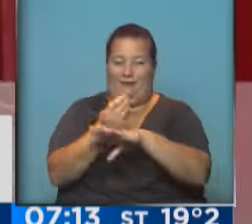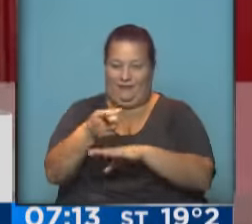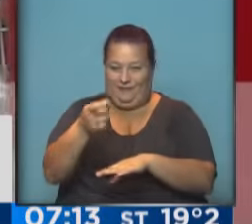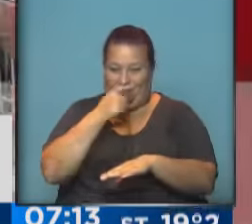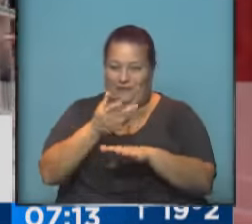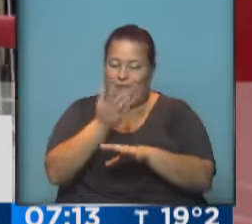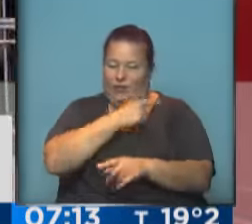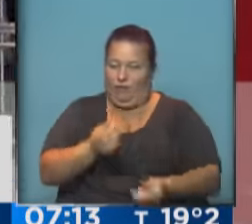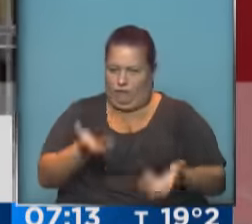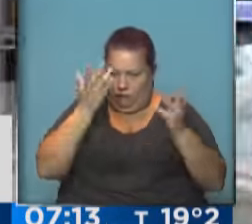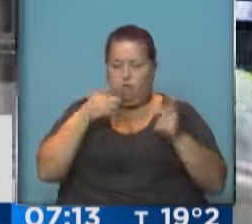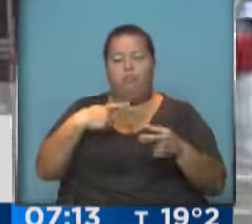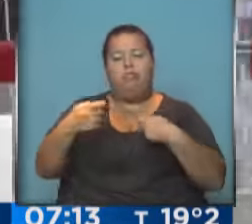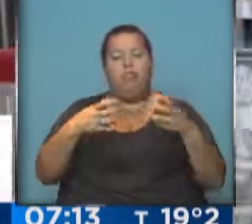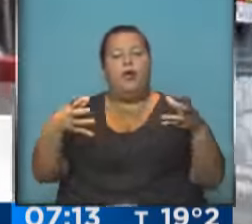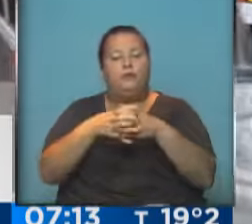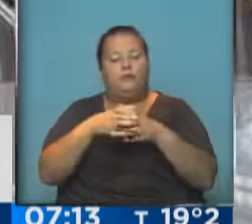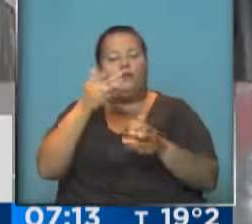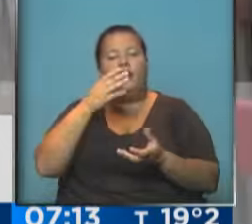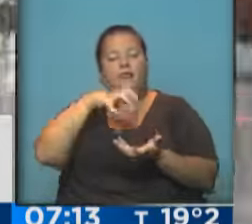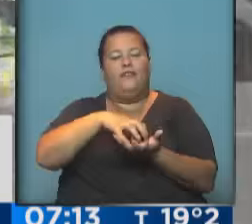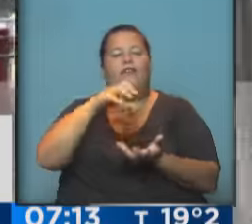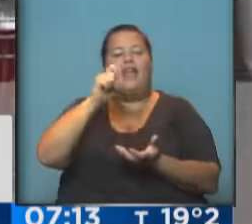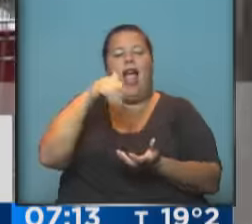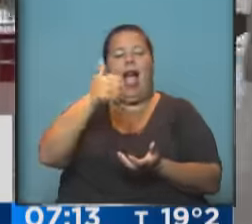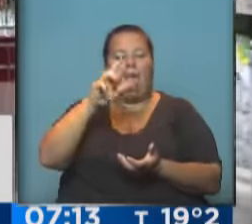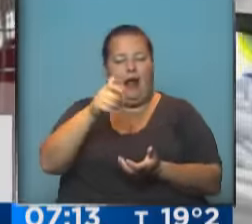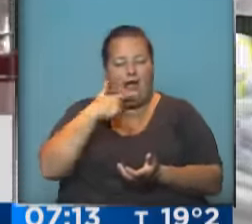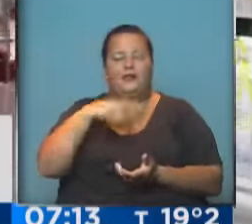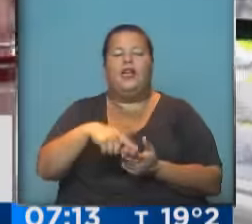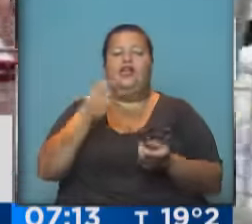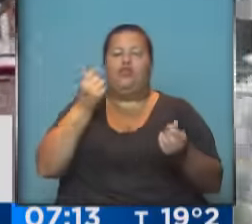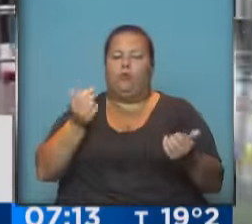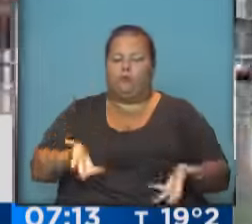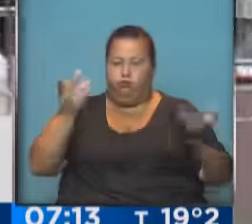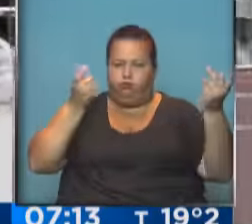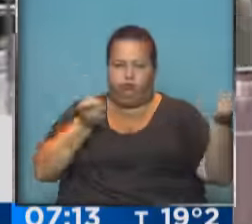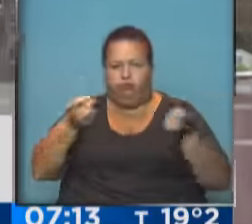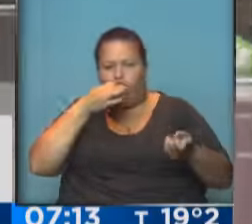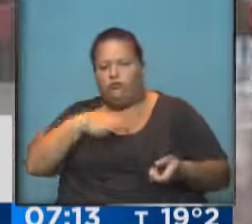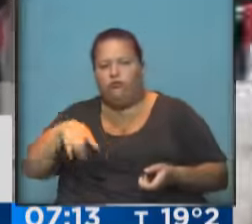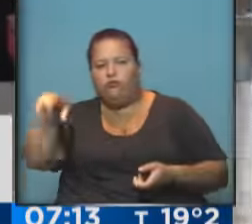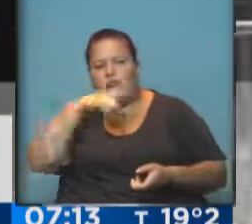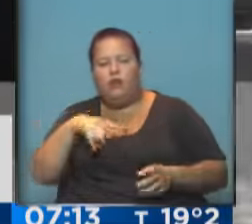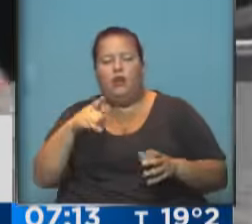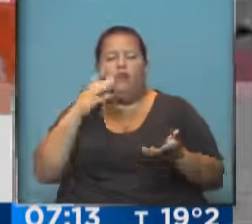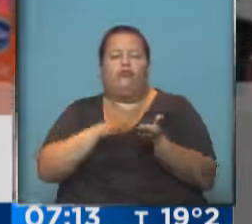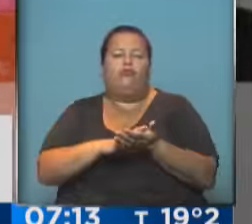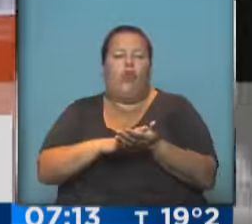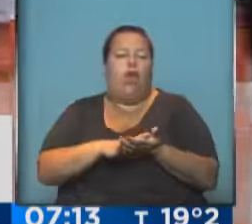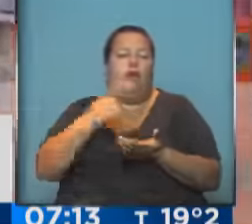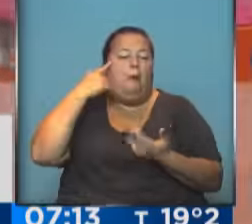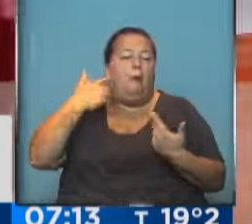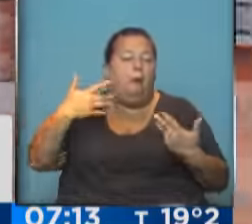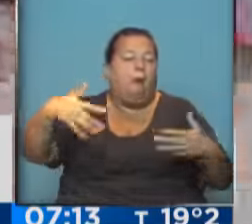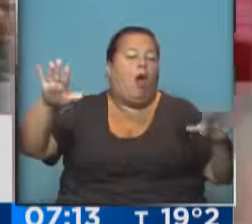este gobierno. Sí, son los comerciantes agrupados en Fede Cámaras. Frente a los aumentos especulativos generados ante expectativas de una